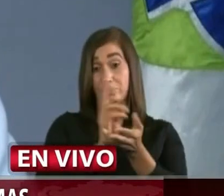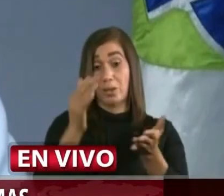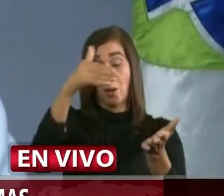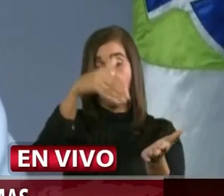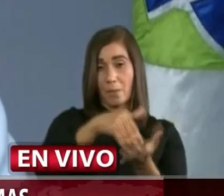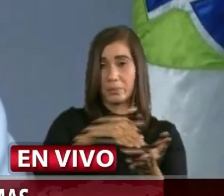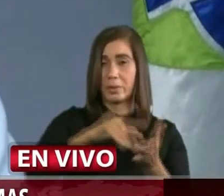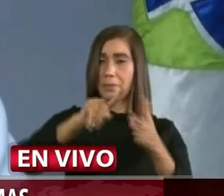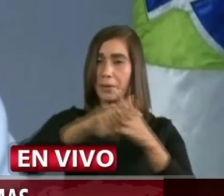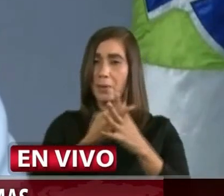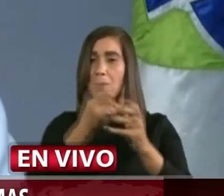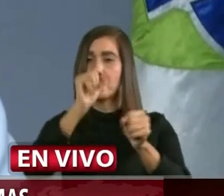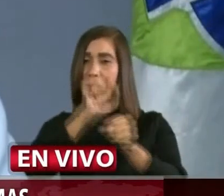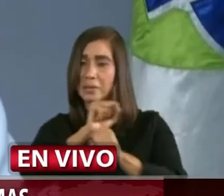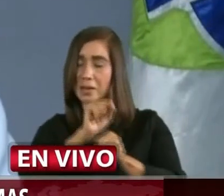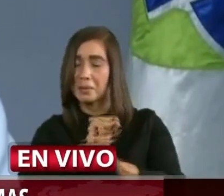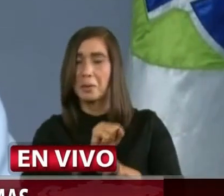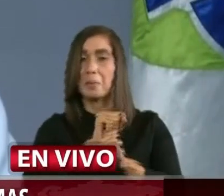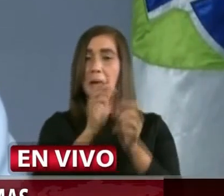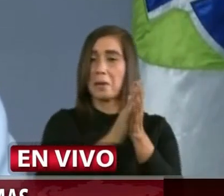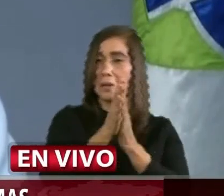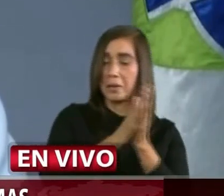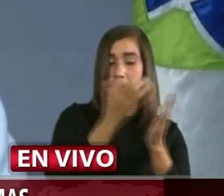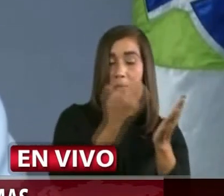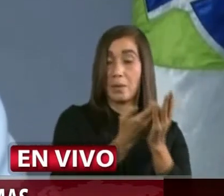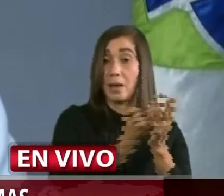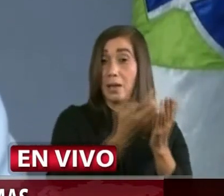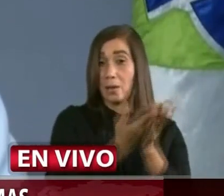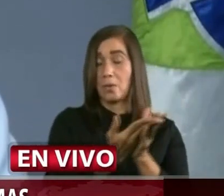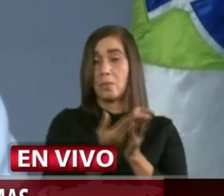nuestra sociedad, nuestra economía y la vida